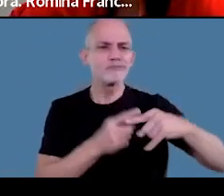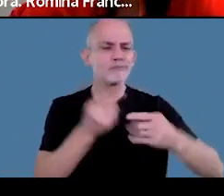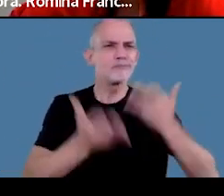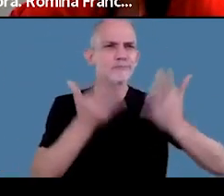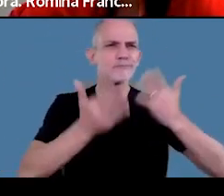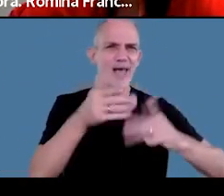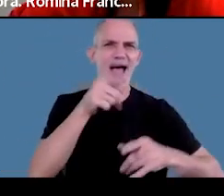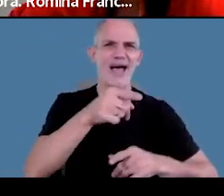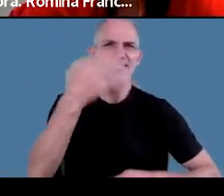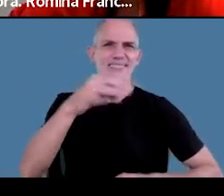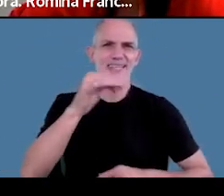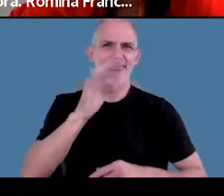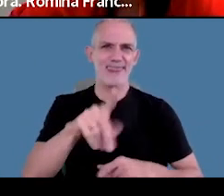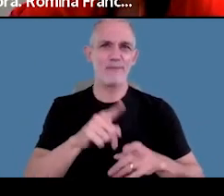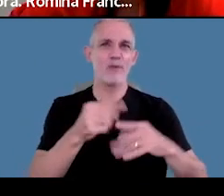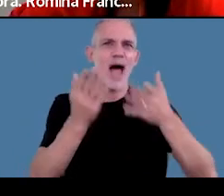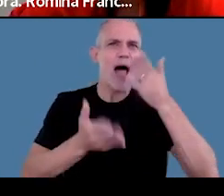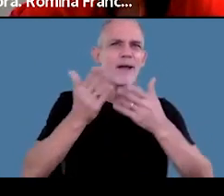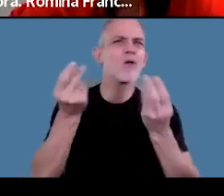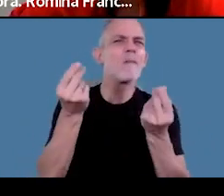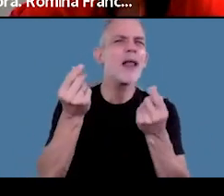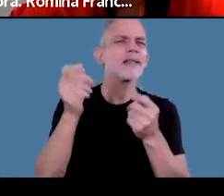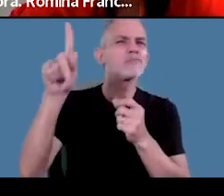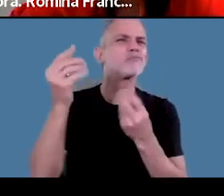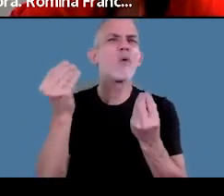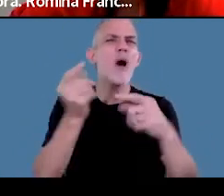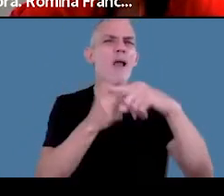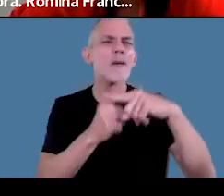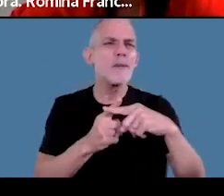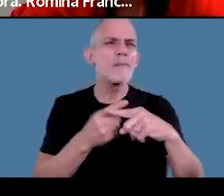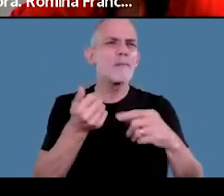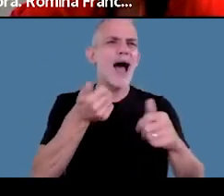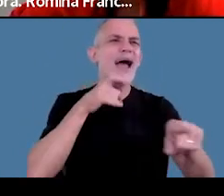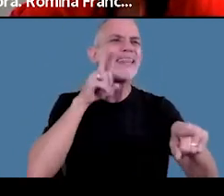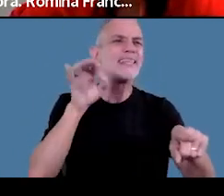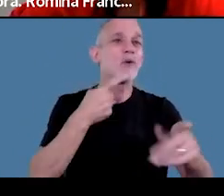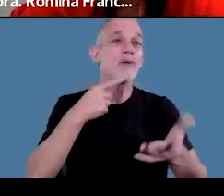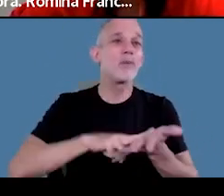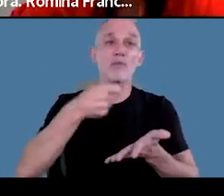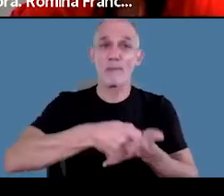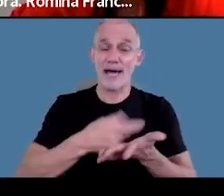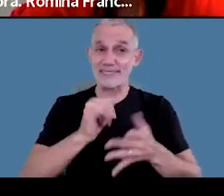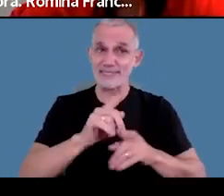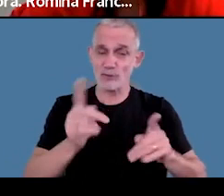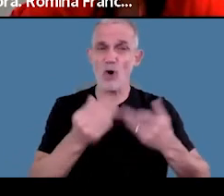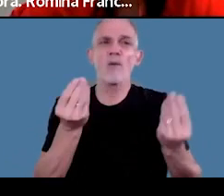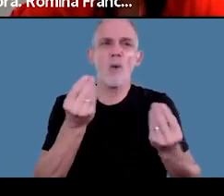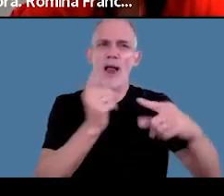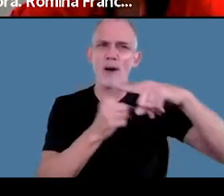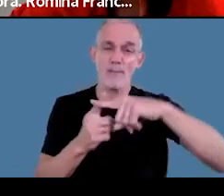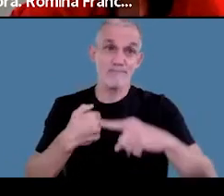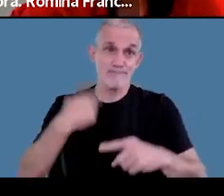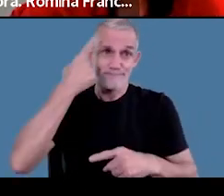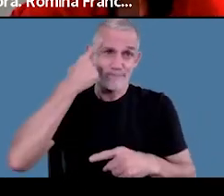BPP, de la inversión, para determinar este activo impositivo. Nosotros, que vamos a considerarlo, lo vamos